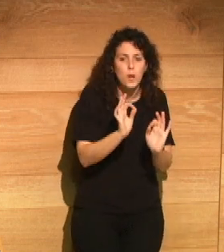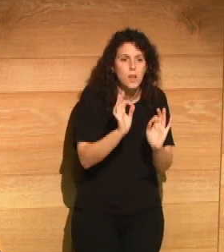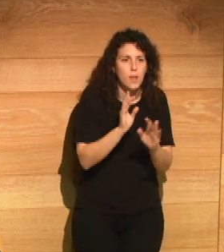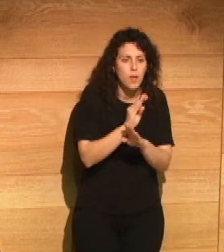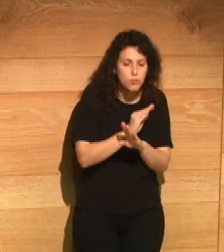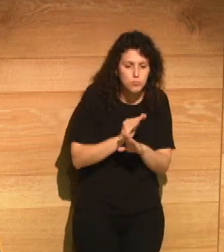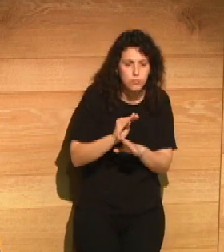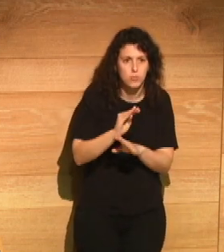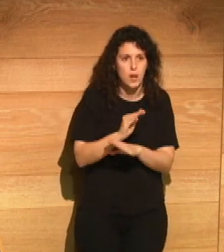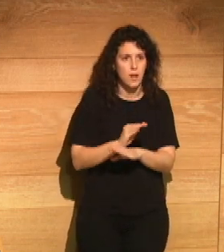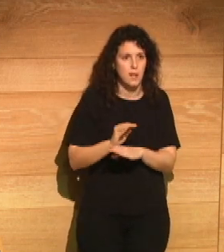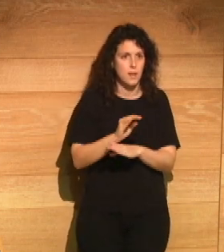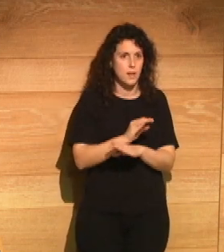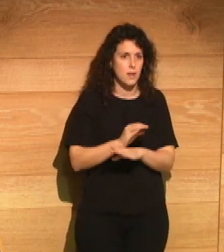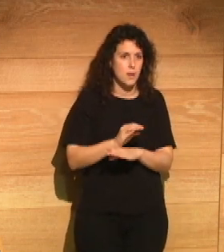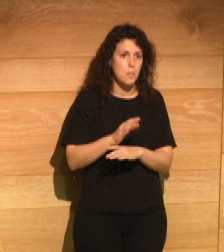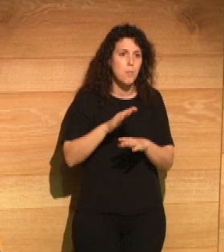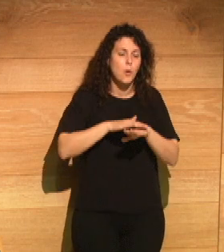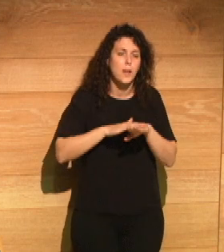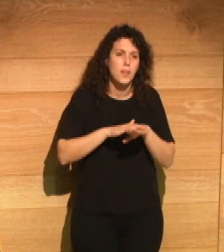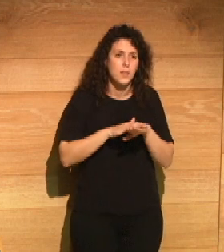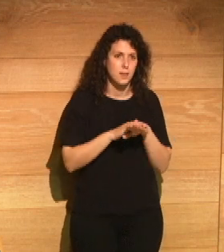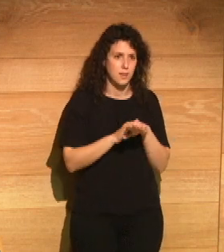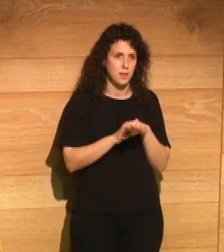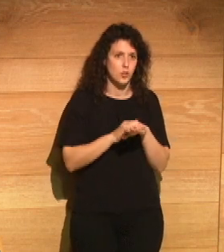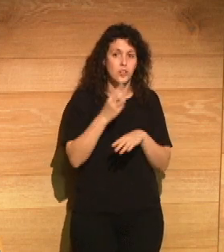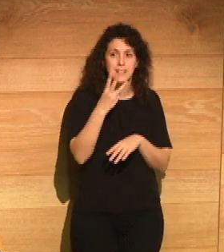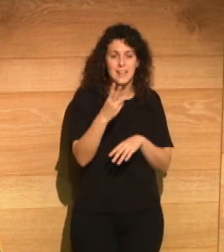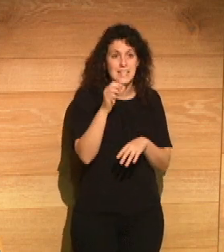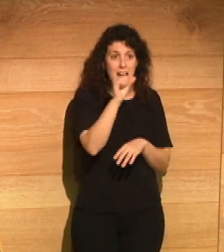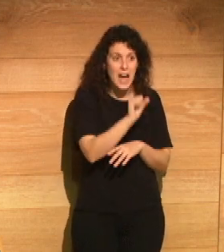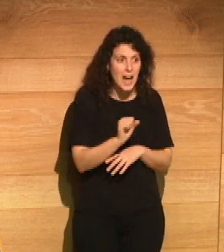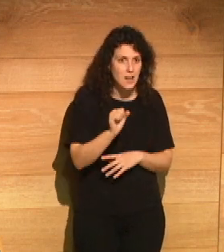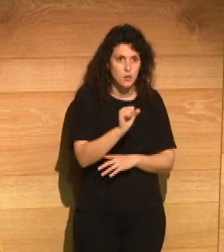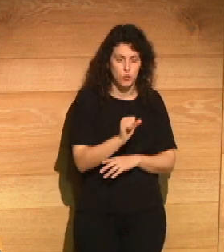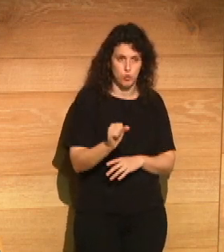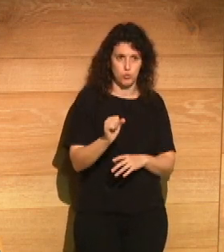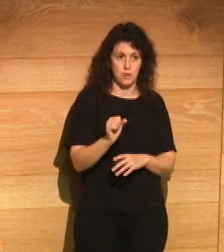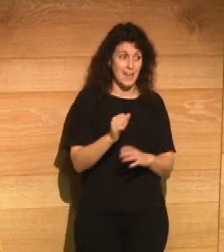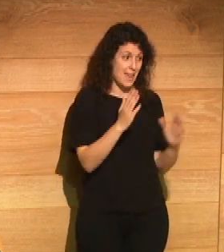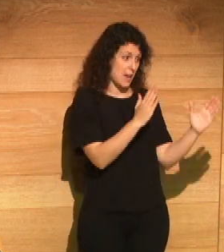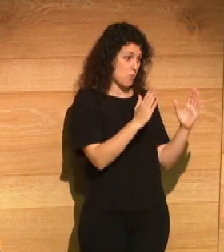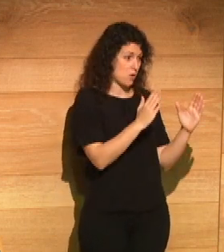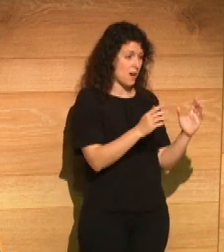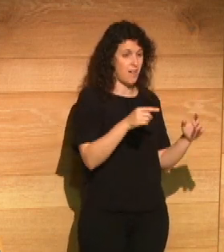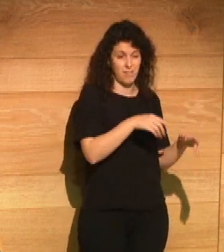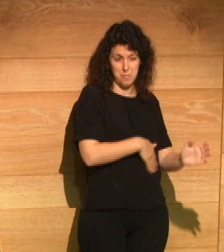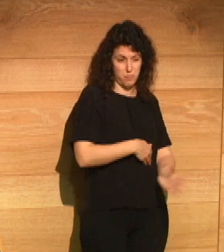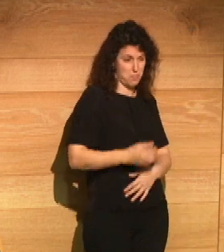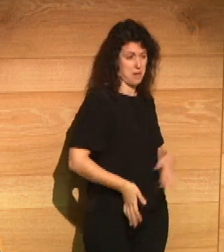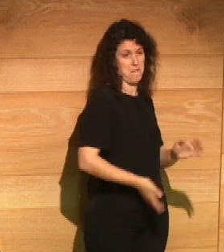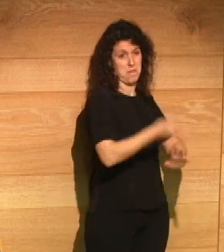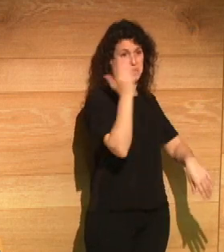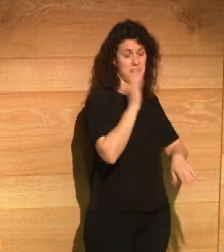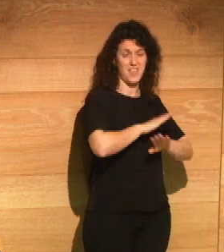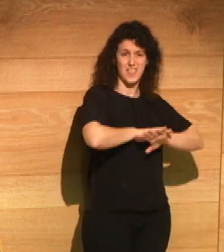fracaso y vamos a cuidar a nuestro hijito de 3 años emocionalmente, ¿verdad? En esa época nos quitaban el pañal y listo,